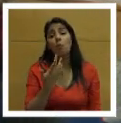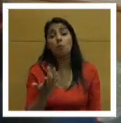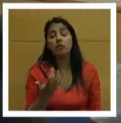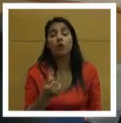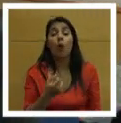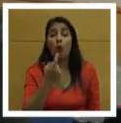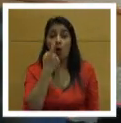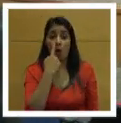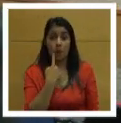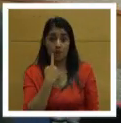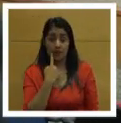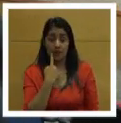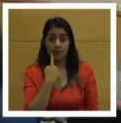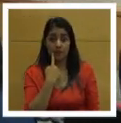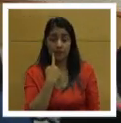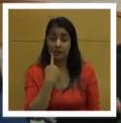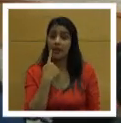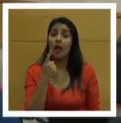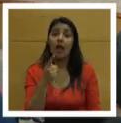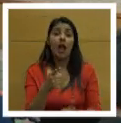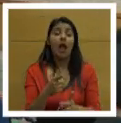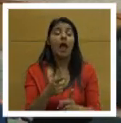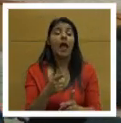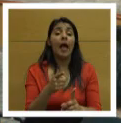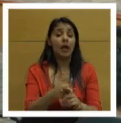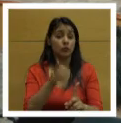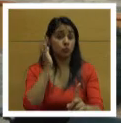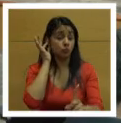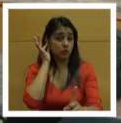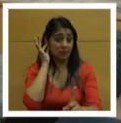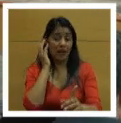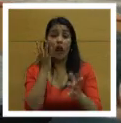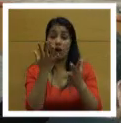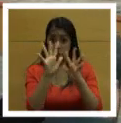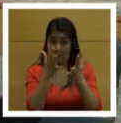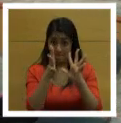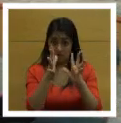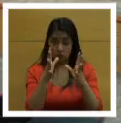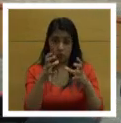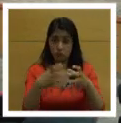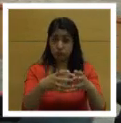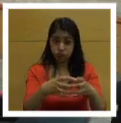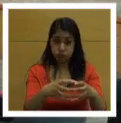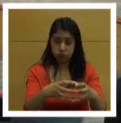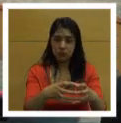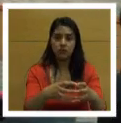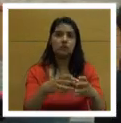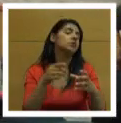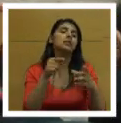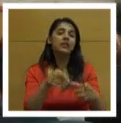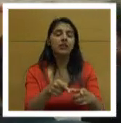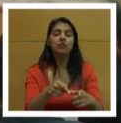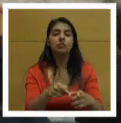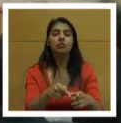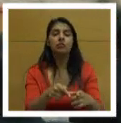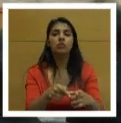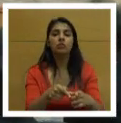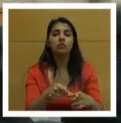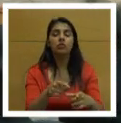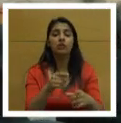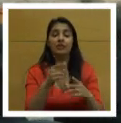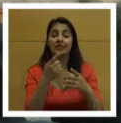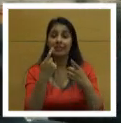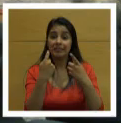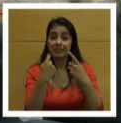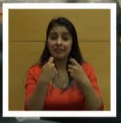un hombre que mata o que intenta matar a su cónyuge con sus manos está en dolo de lesiones, dije intenta matar,